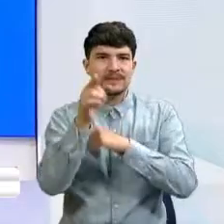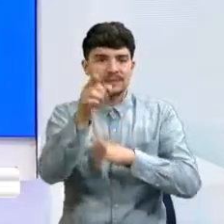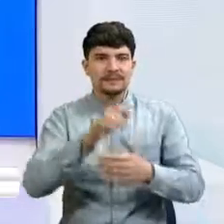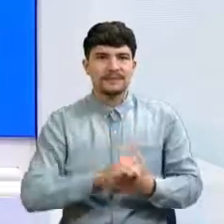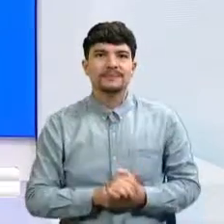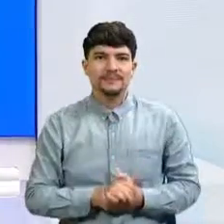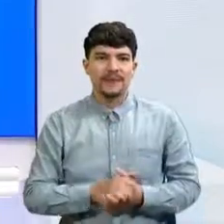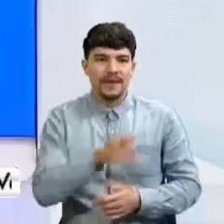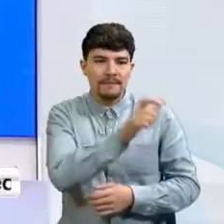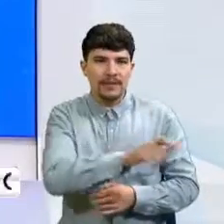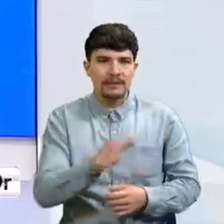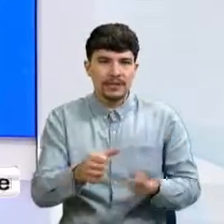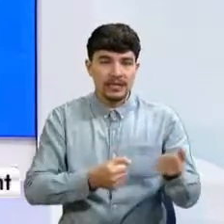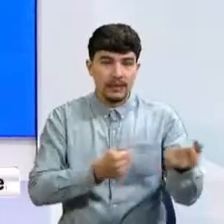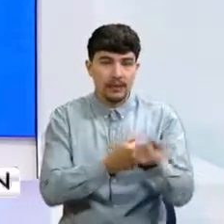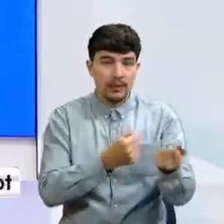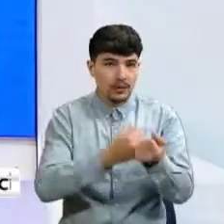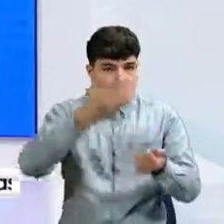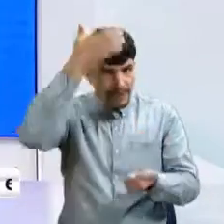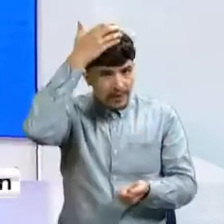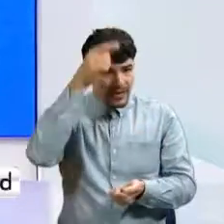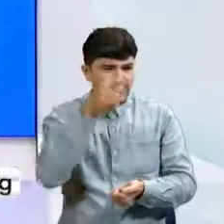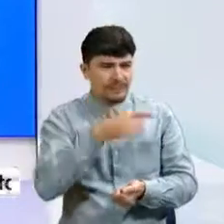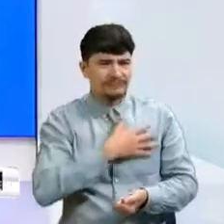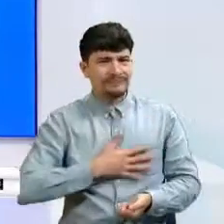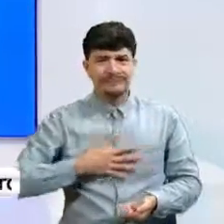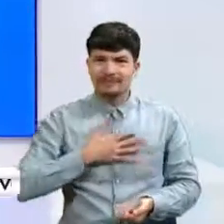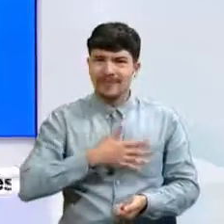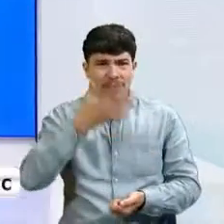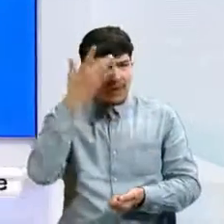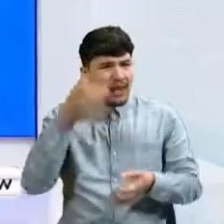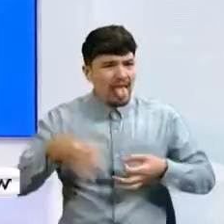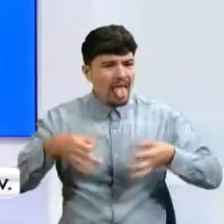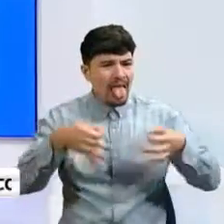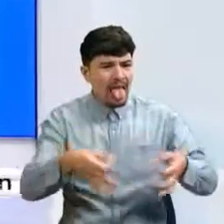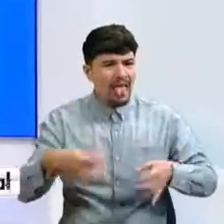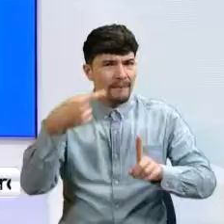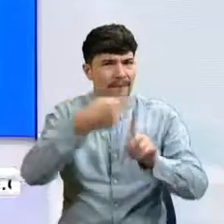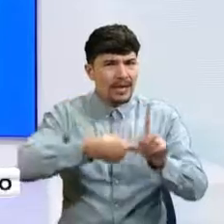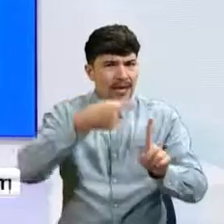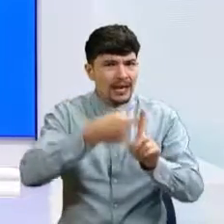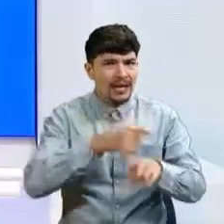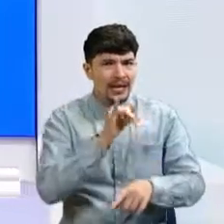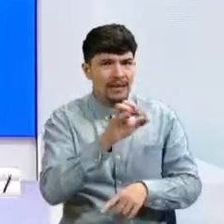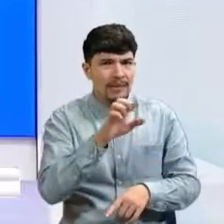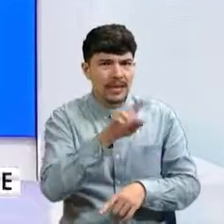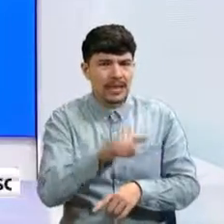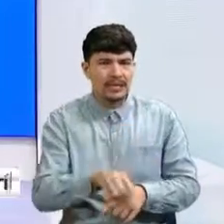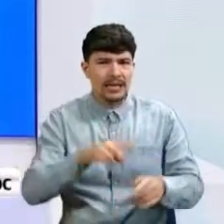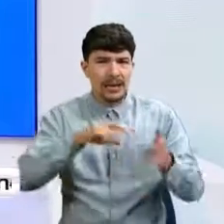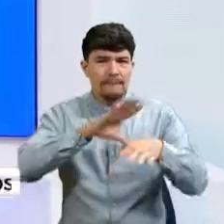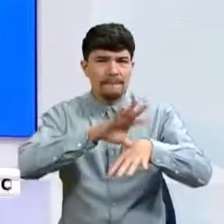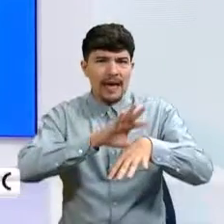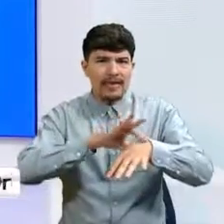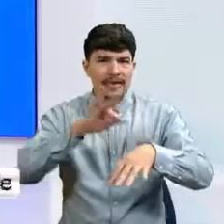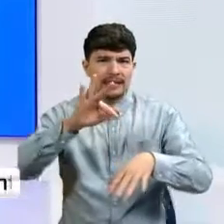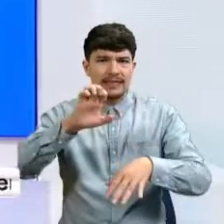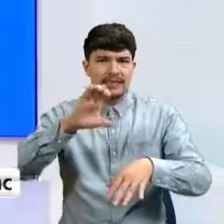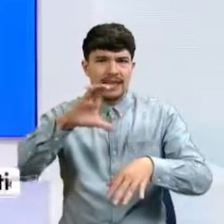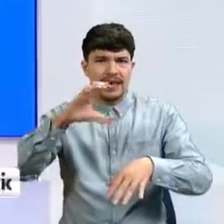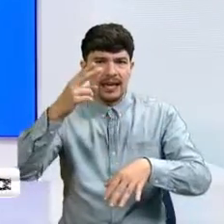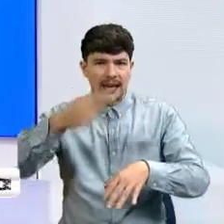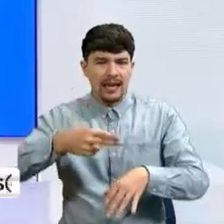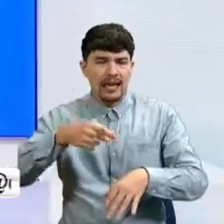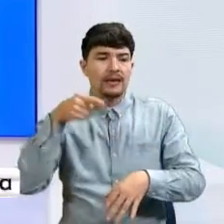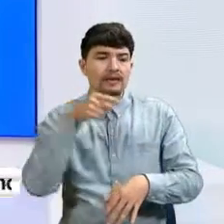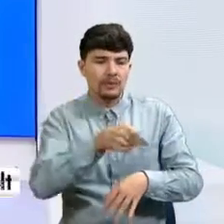y auxiliares de enfermería por otra parte manifiestan su inconformismo ante la demora en los pagos por parte de la ips medite un avance de esta importante información